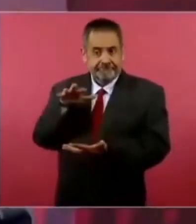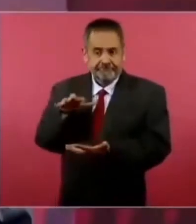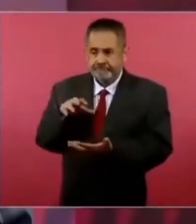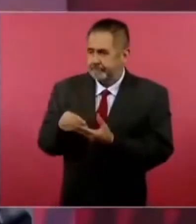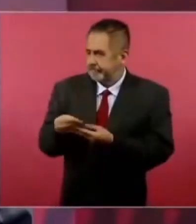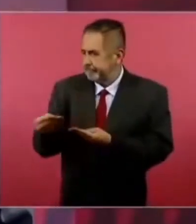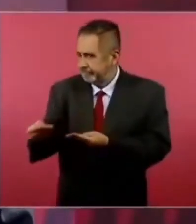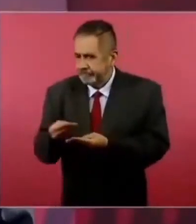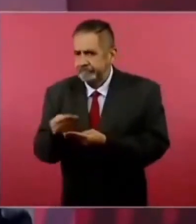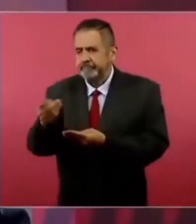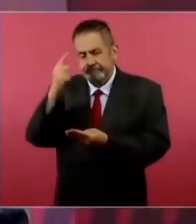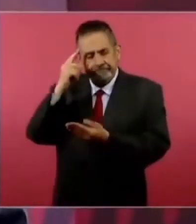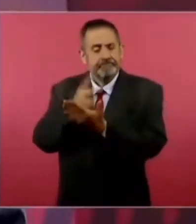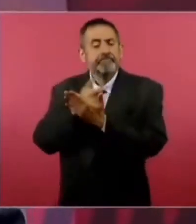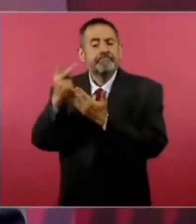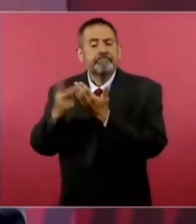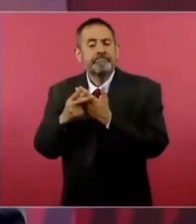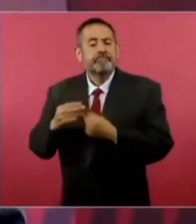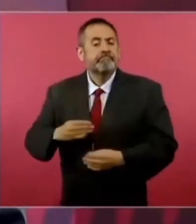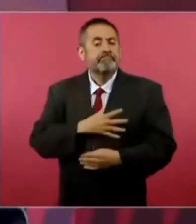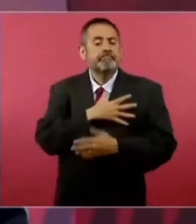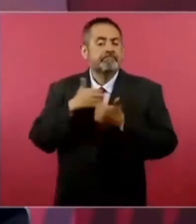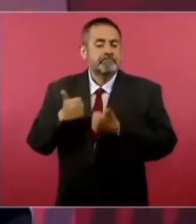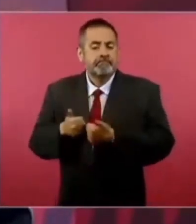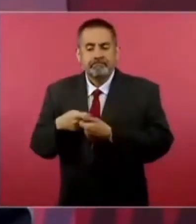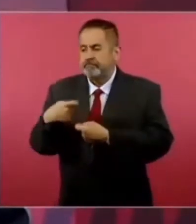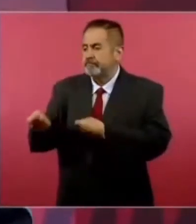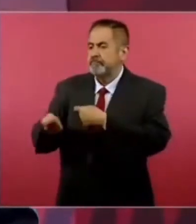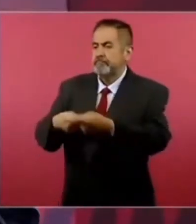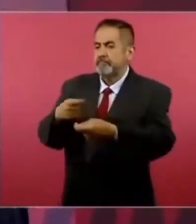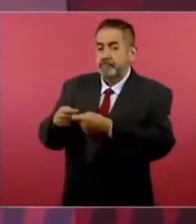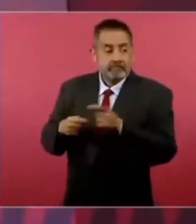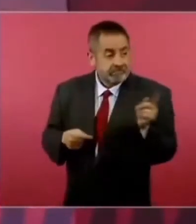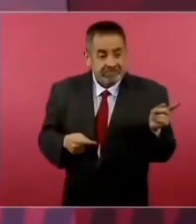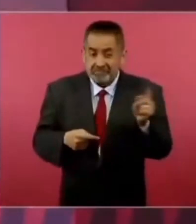para los programas de bienestar que quieren quitar,